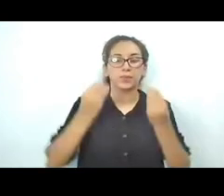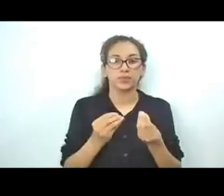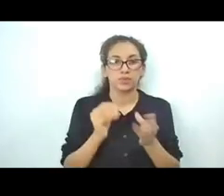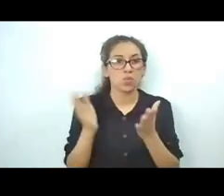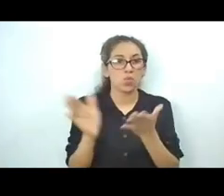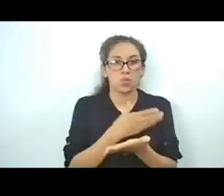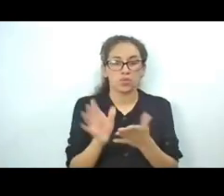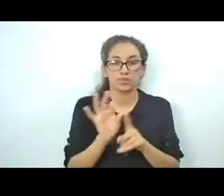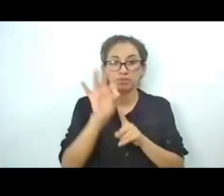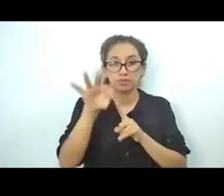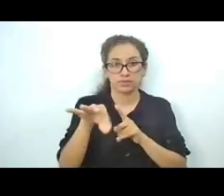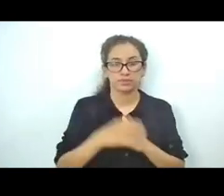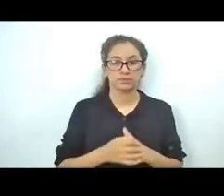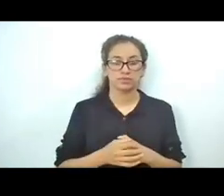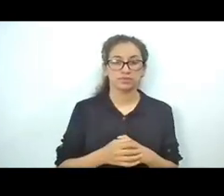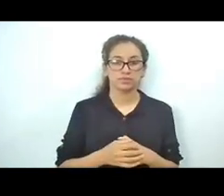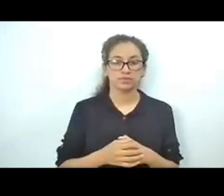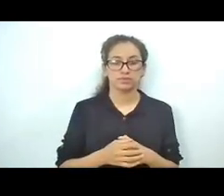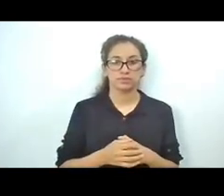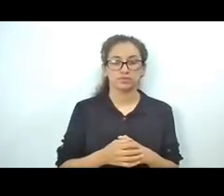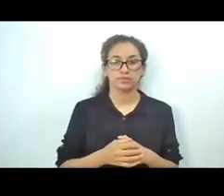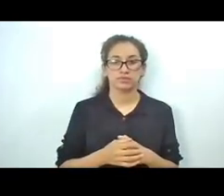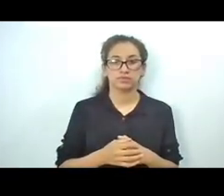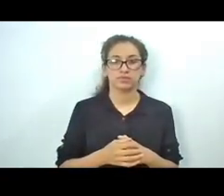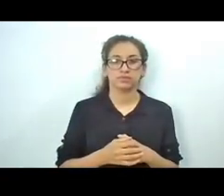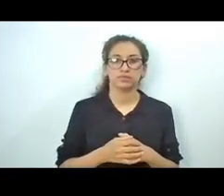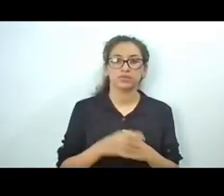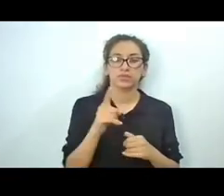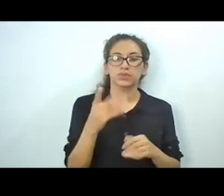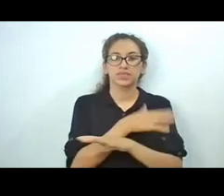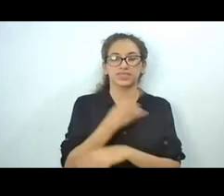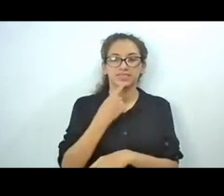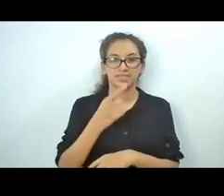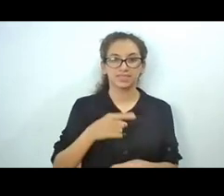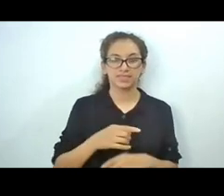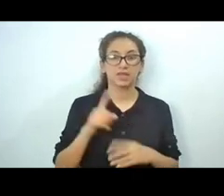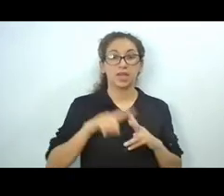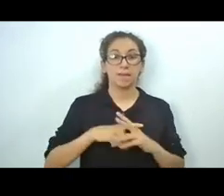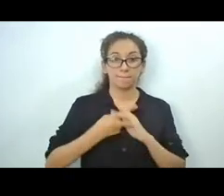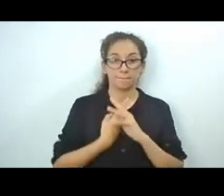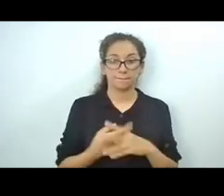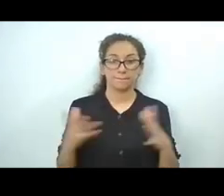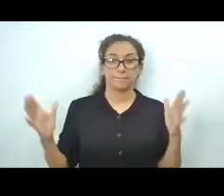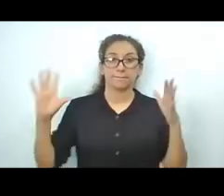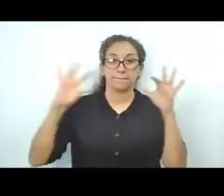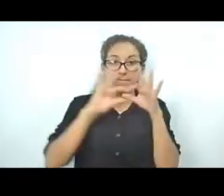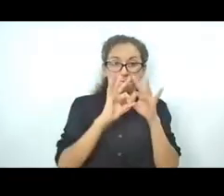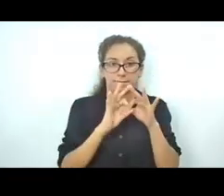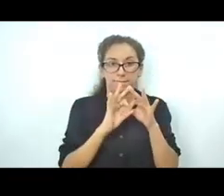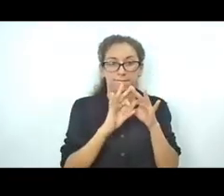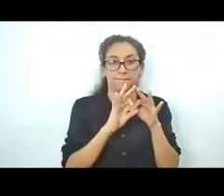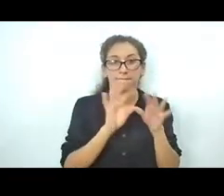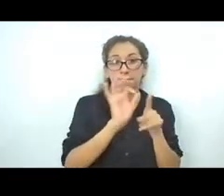eyaculación, lo que dijiste al principio de tu exposición, comenzamos a asociar la